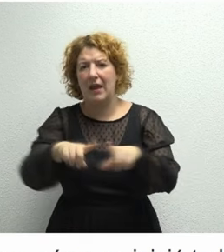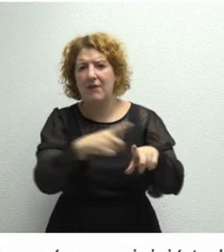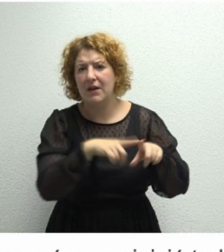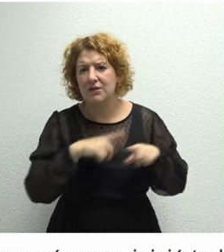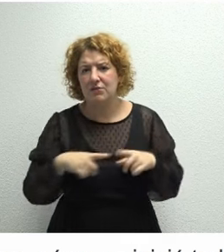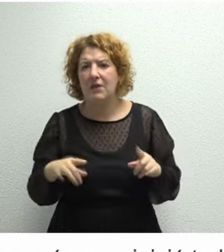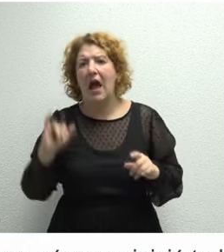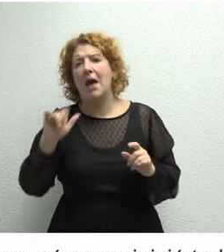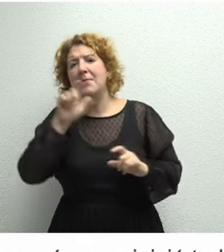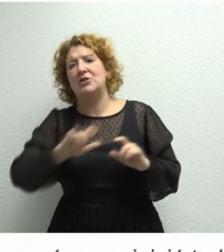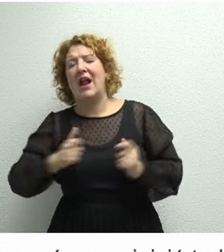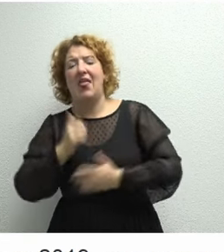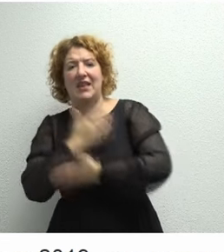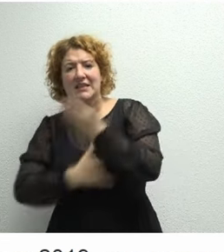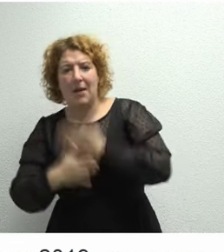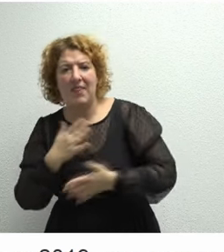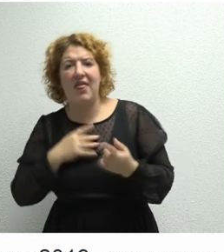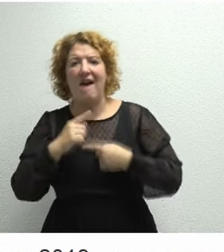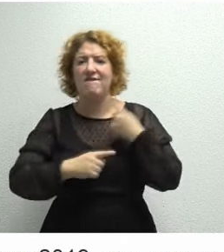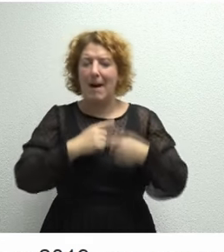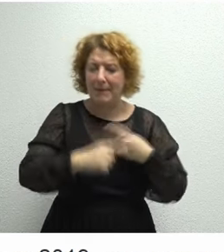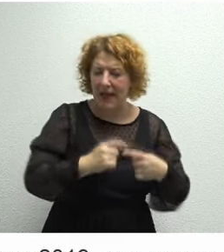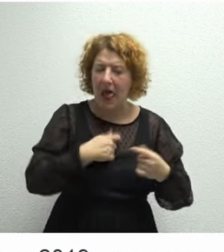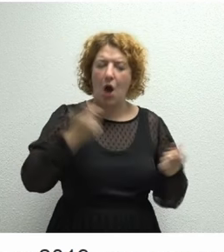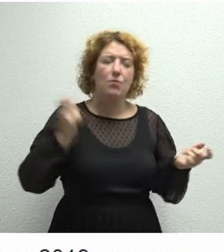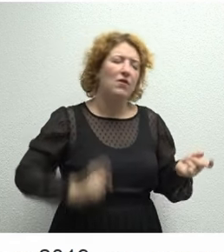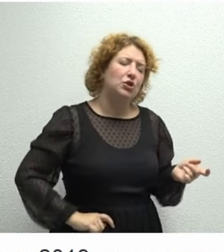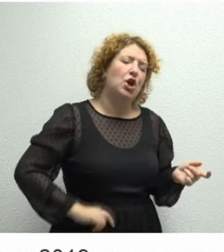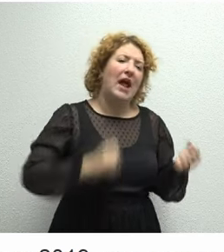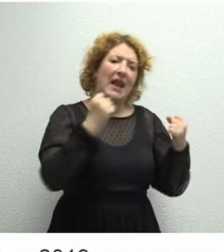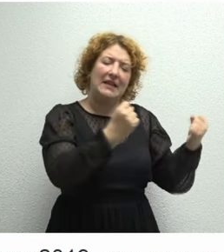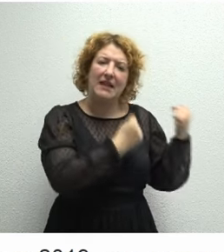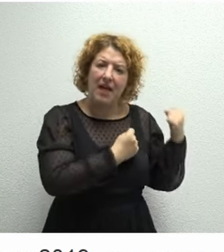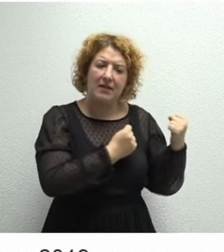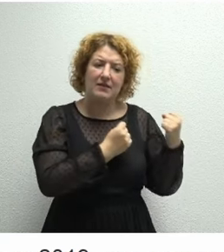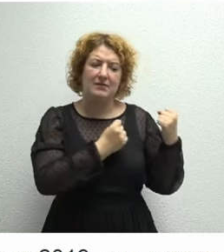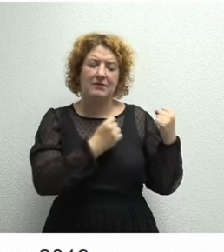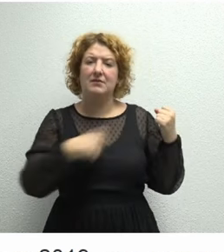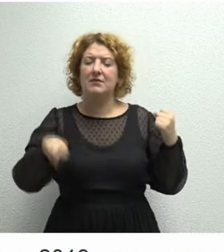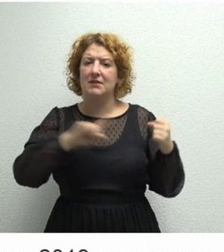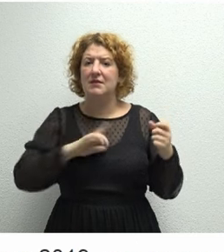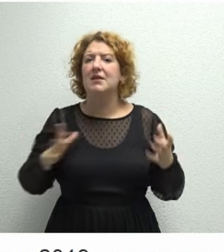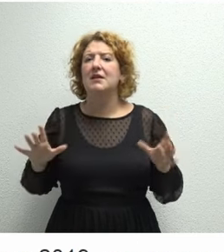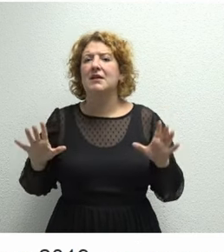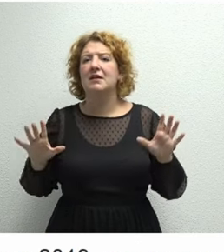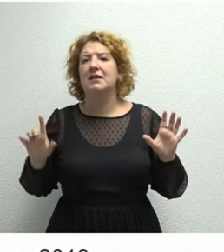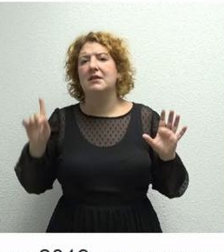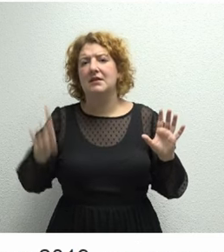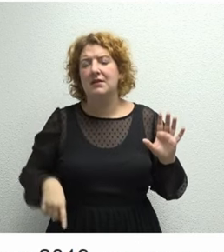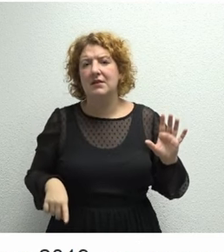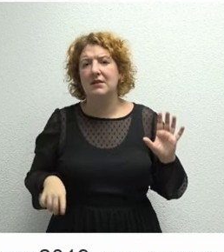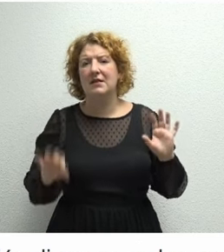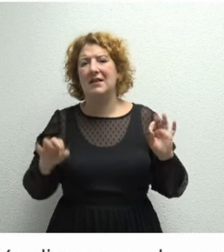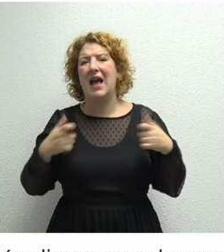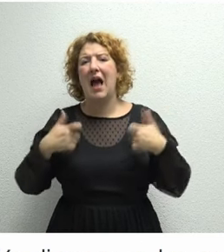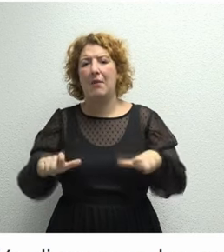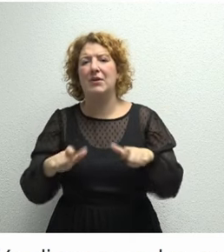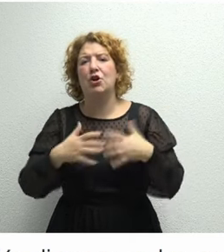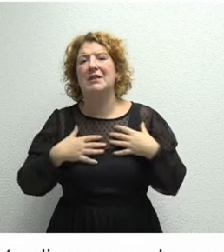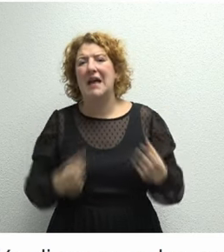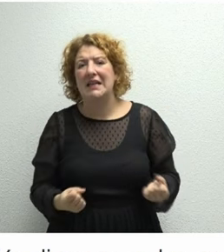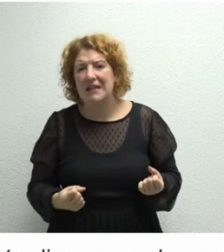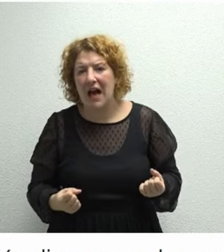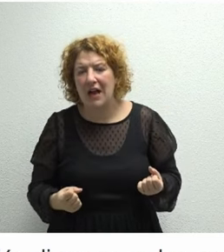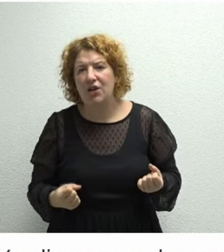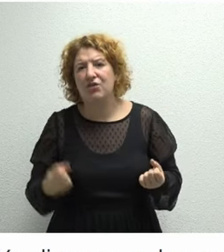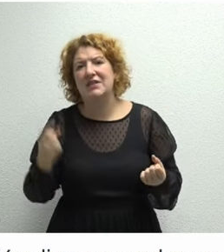que había tanto personas con discapacidad familiares profesionales de entidades pero a los que invitamos también a profesionales del ámbito sanitario y y